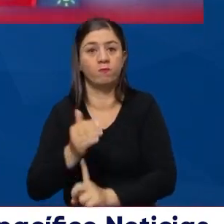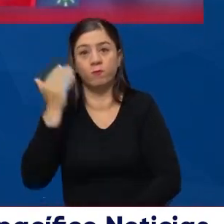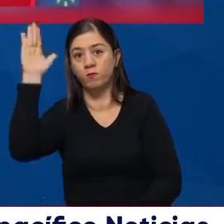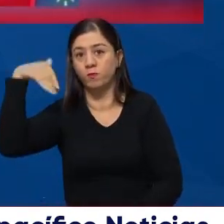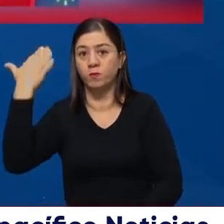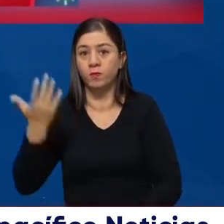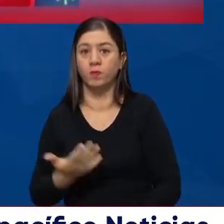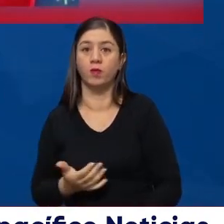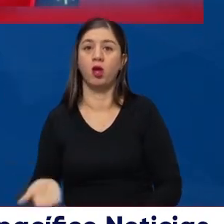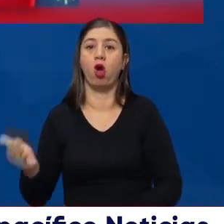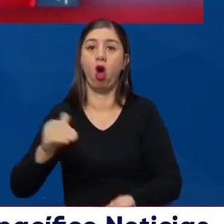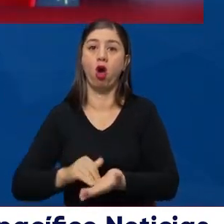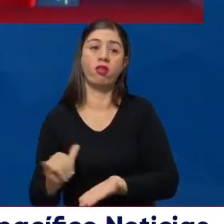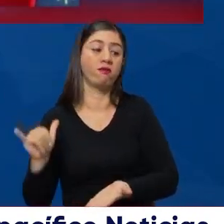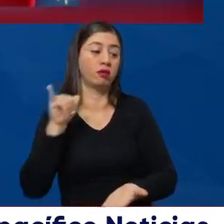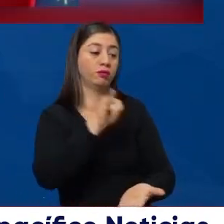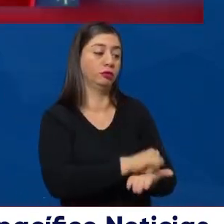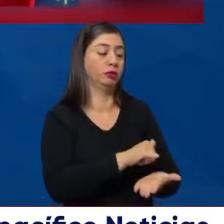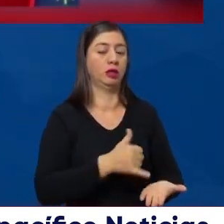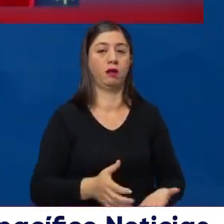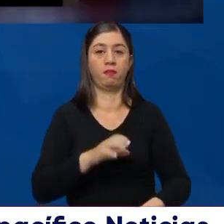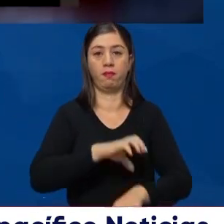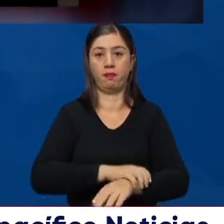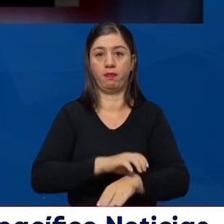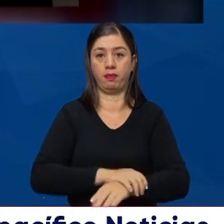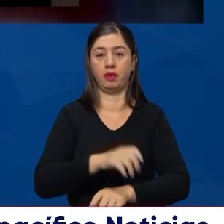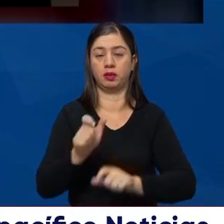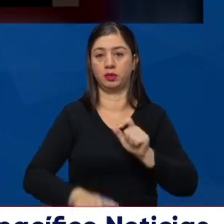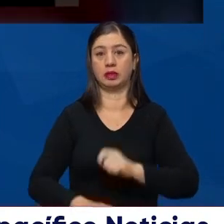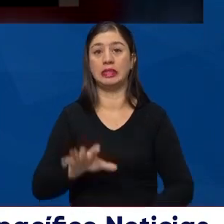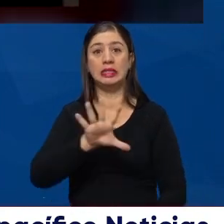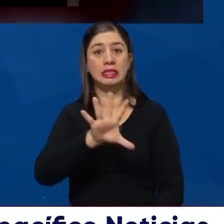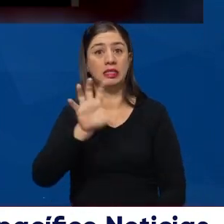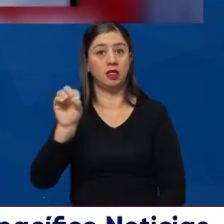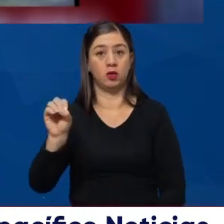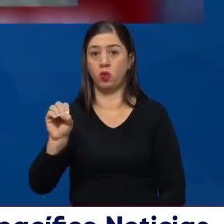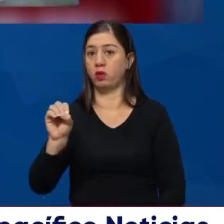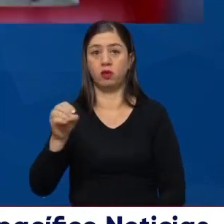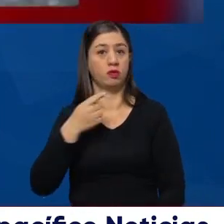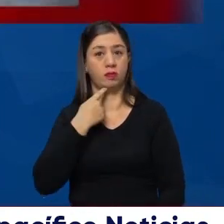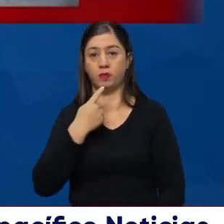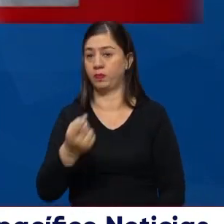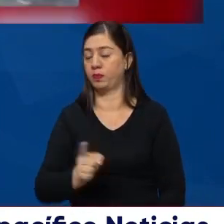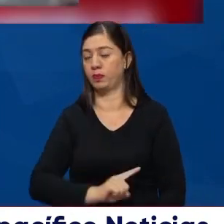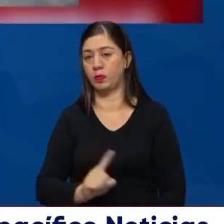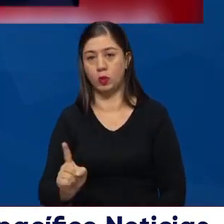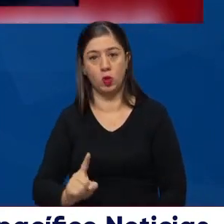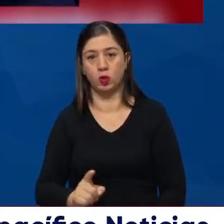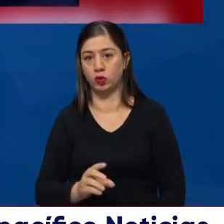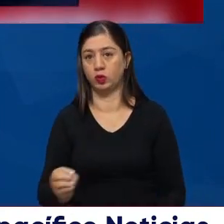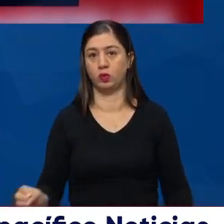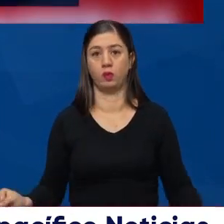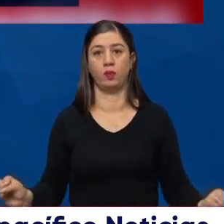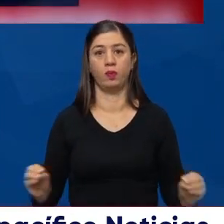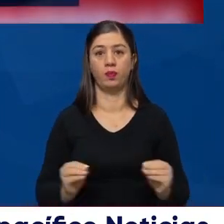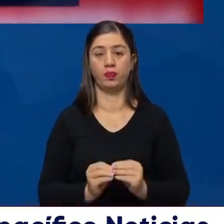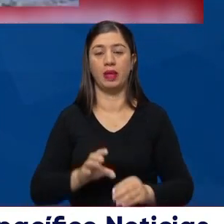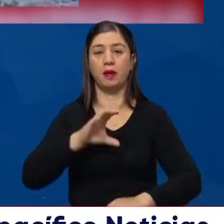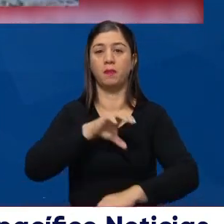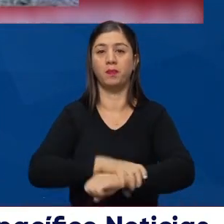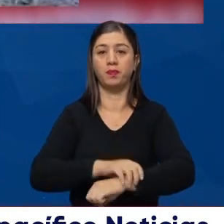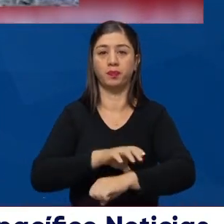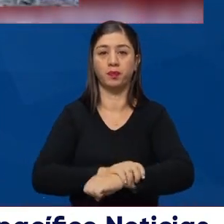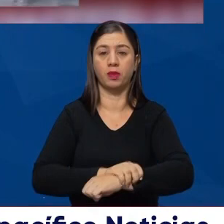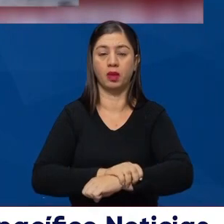al resto de los detenidos. Hay que destacar que al final no fueron 50, como decían en un principio, sino que los detenidos al